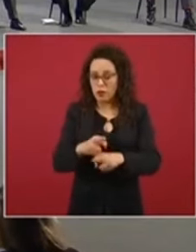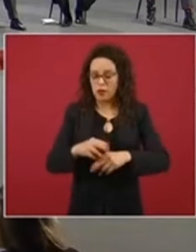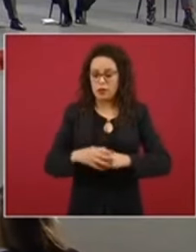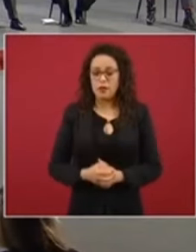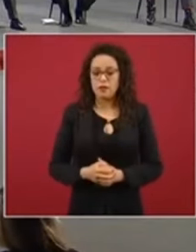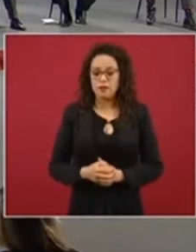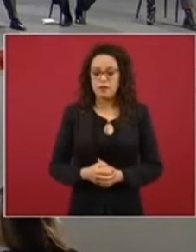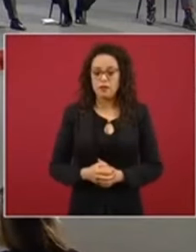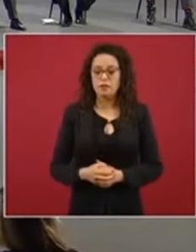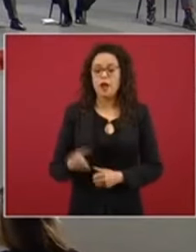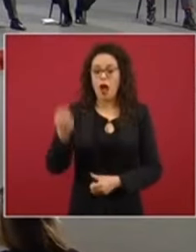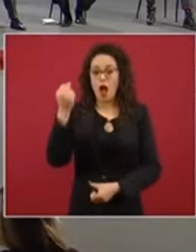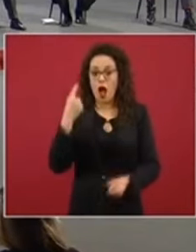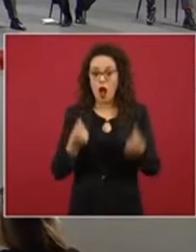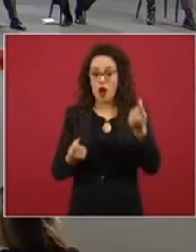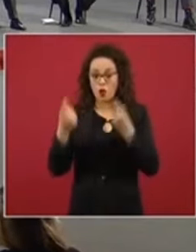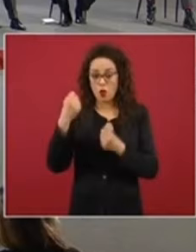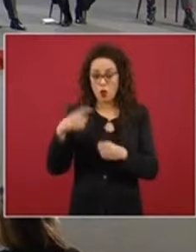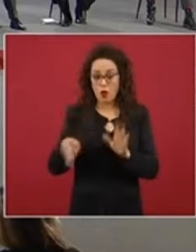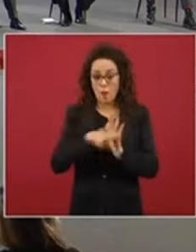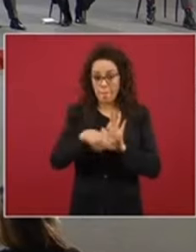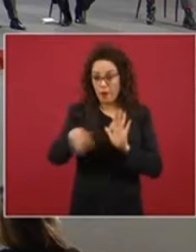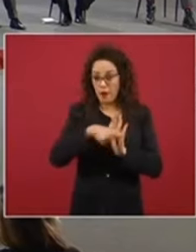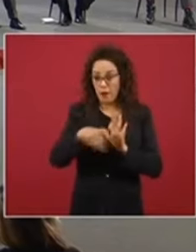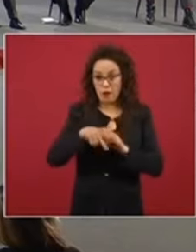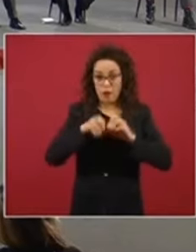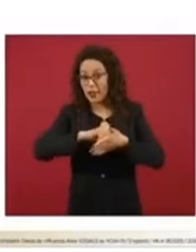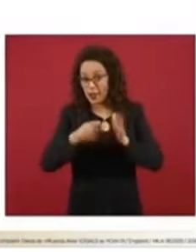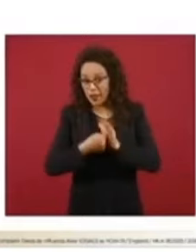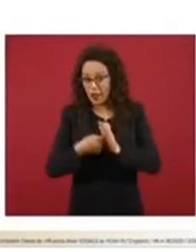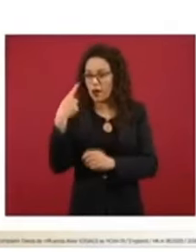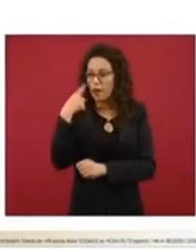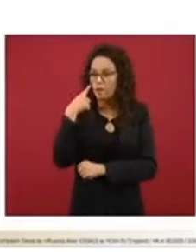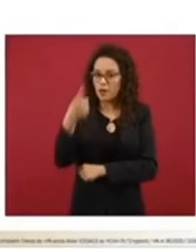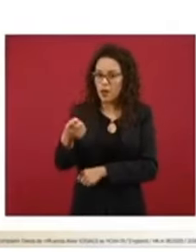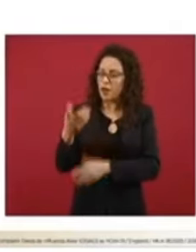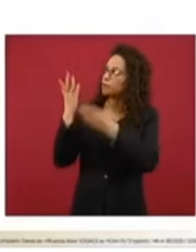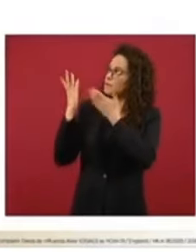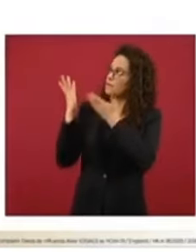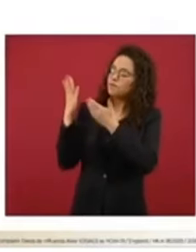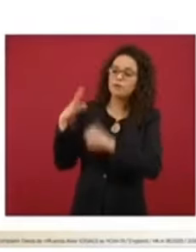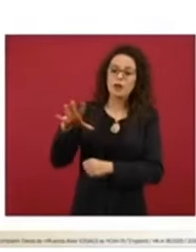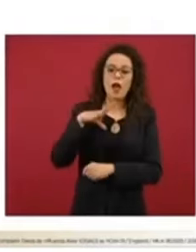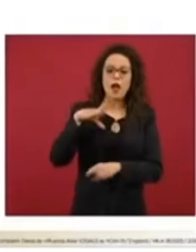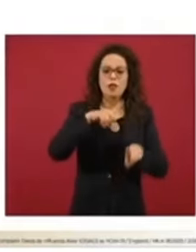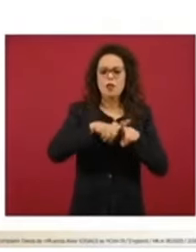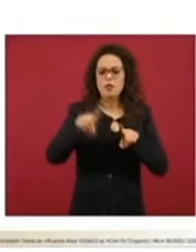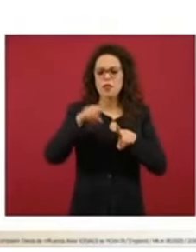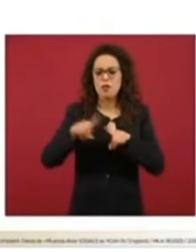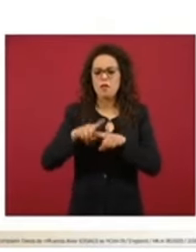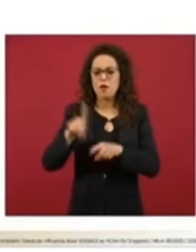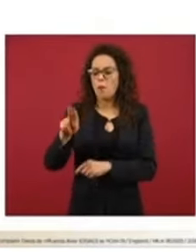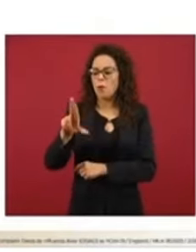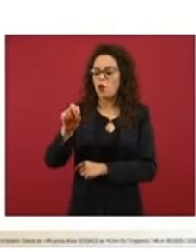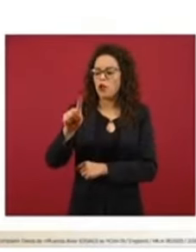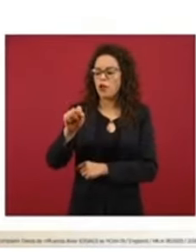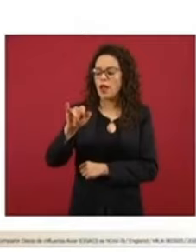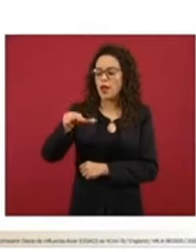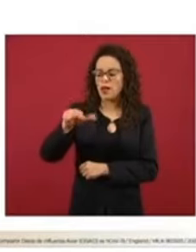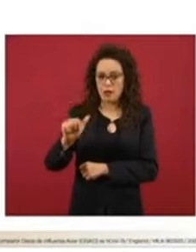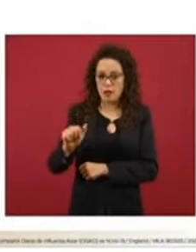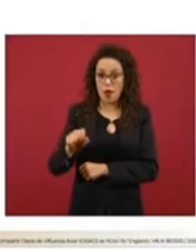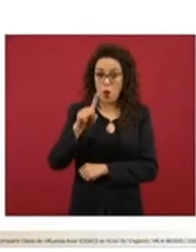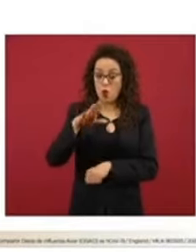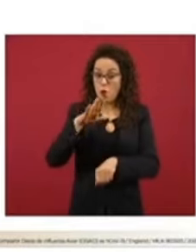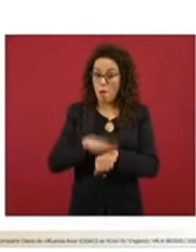de habitantes, ha registrado más de 1.300.000 casos de COVID-19 y cerca de 119.000 muertes por la enfermedad, lo que coloca